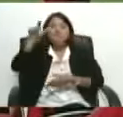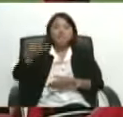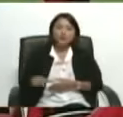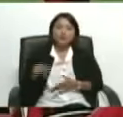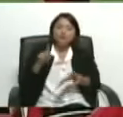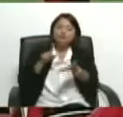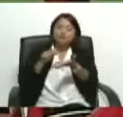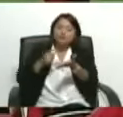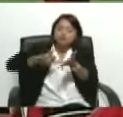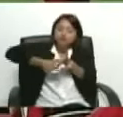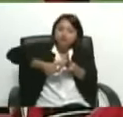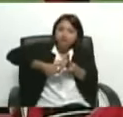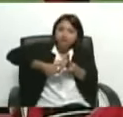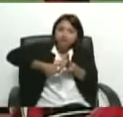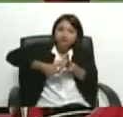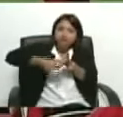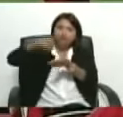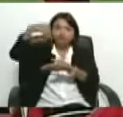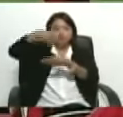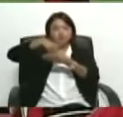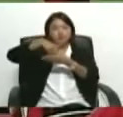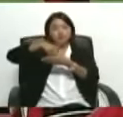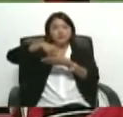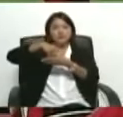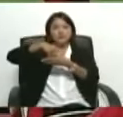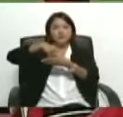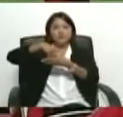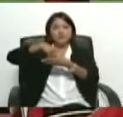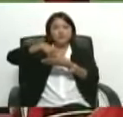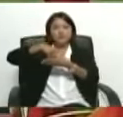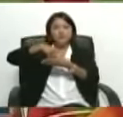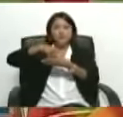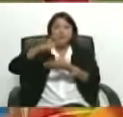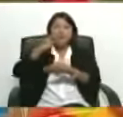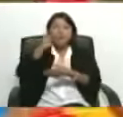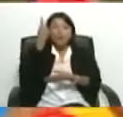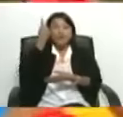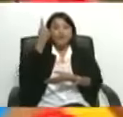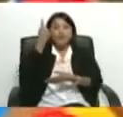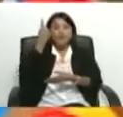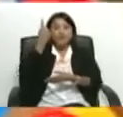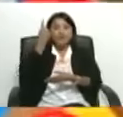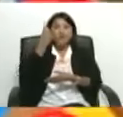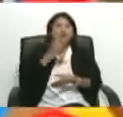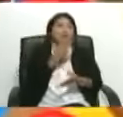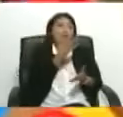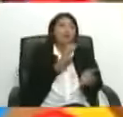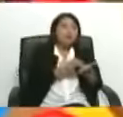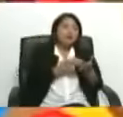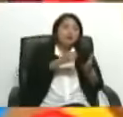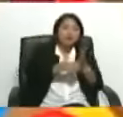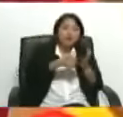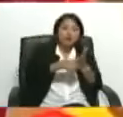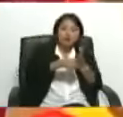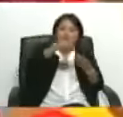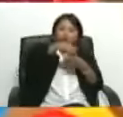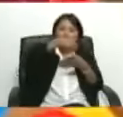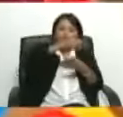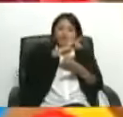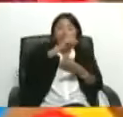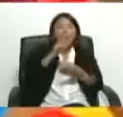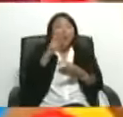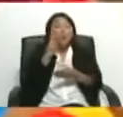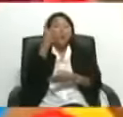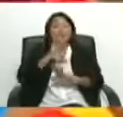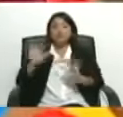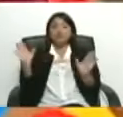marca su huella y vota una sola vez. No hay 10 votos ni 20 votos. Y